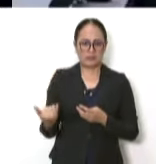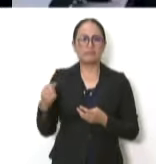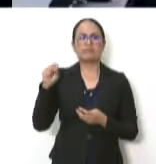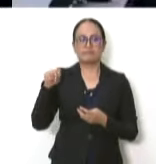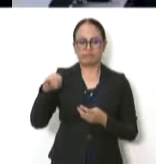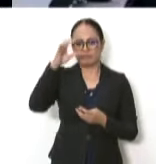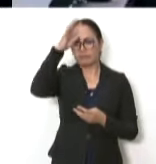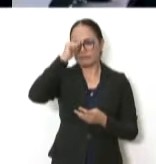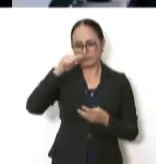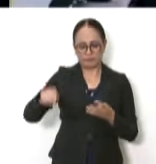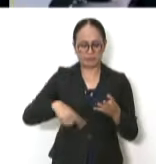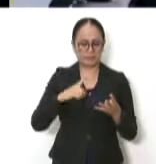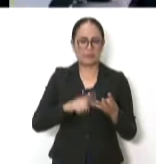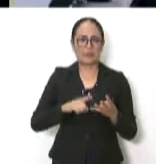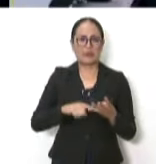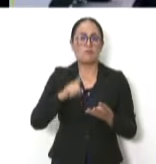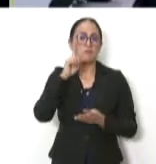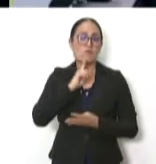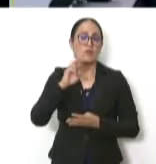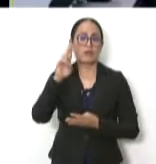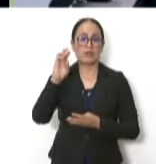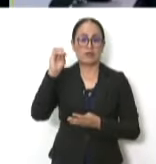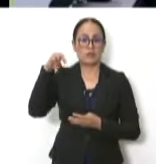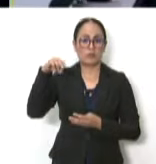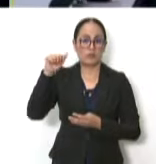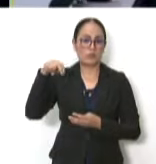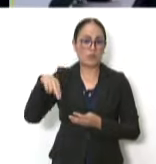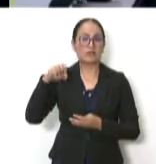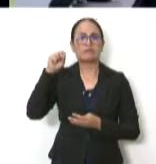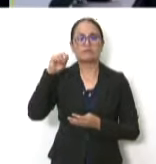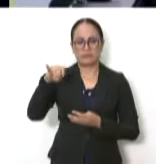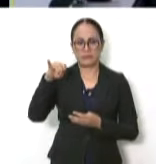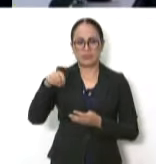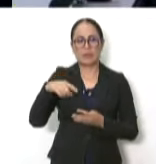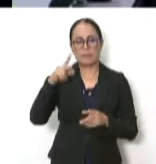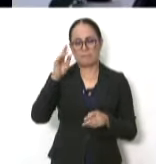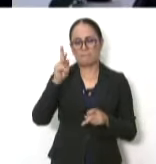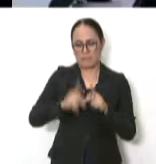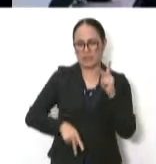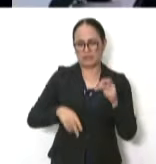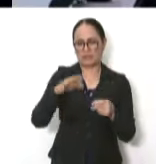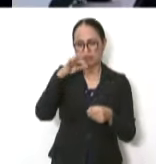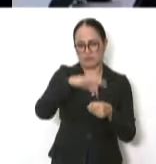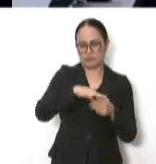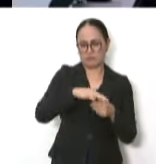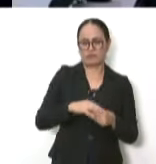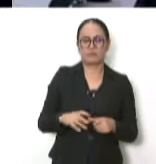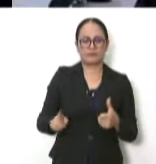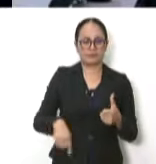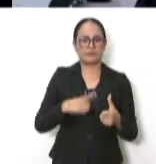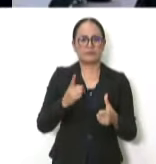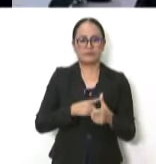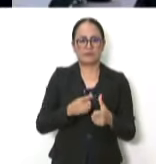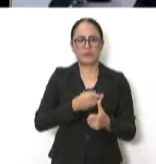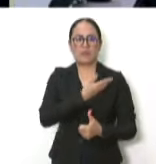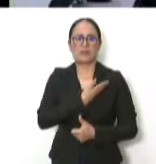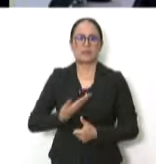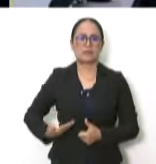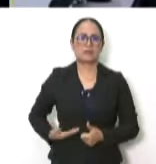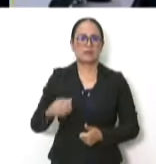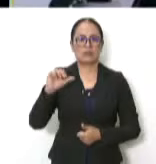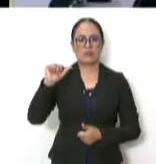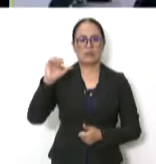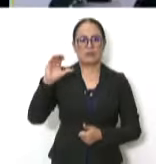el proyecto. Comisionada Román. A favor con el voto particular referido. Comisionado Presidente Acuña.